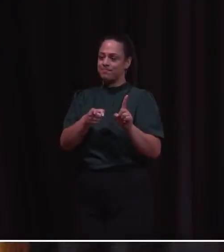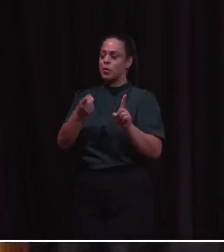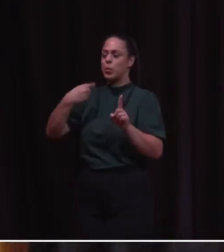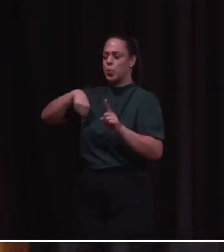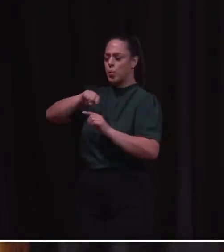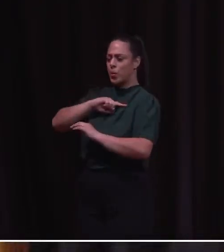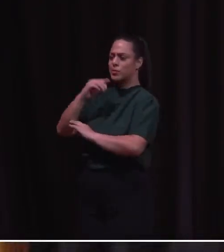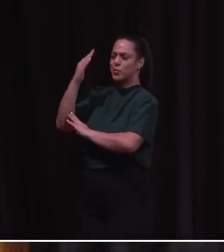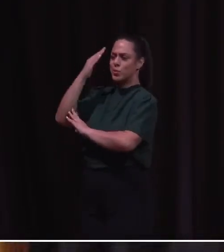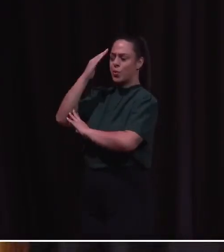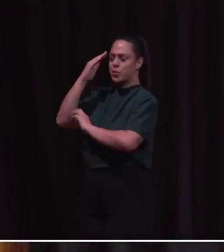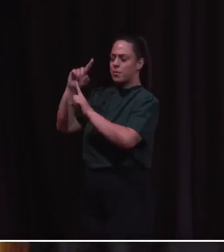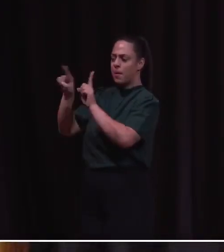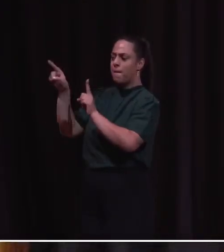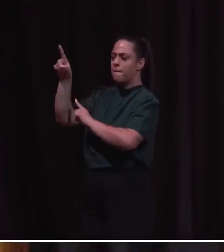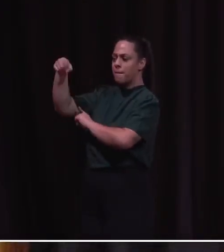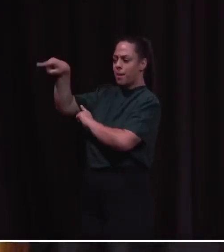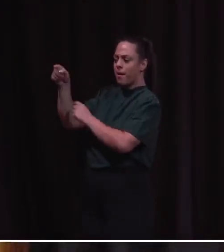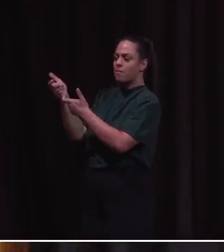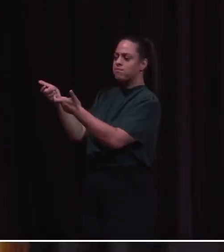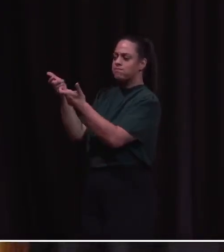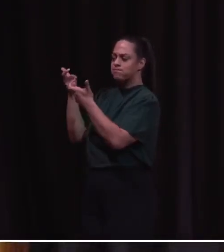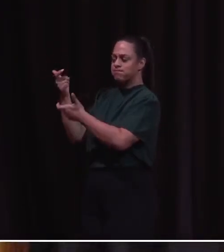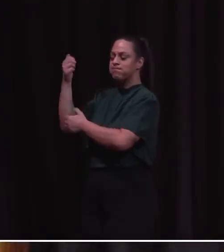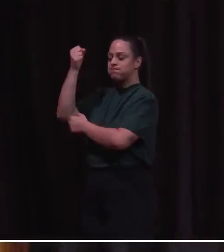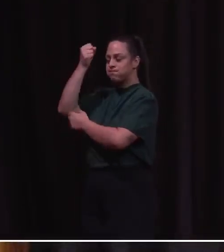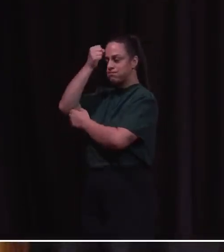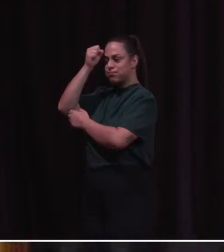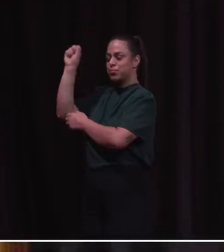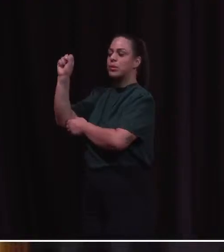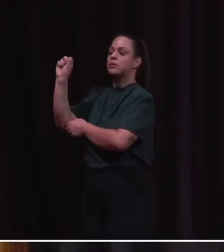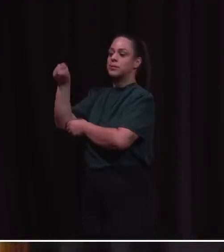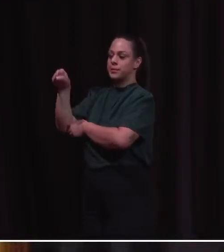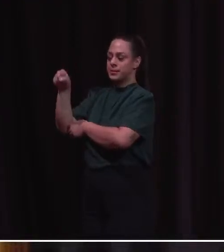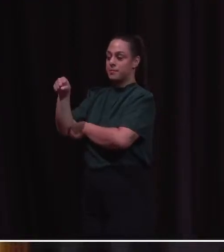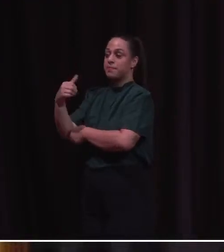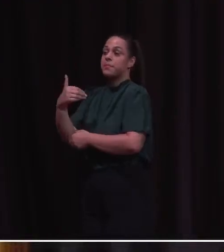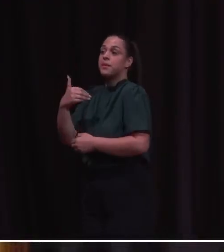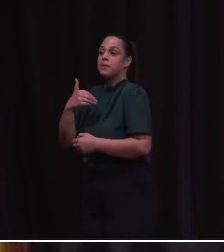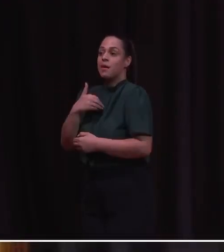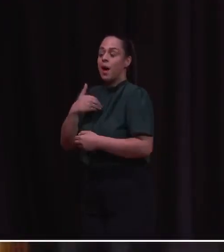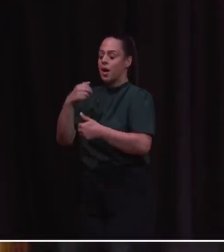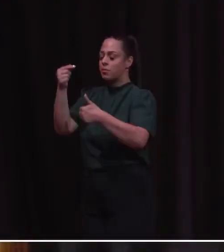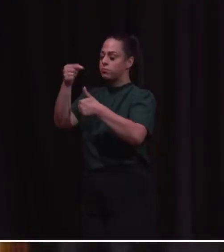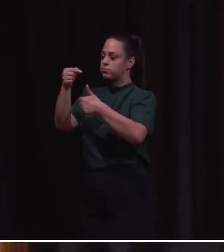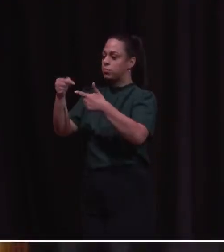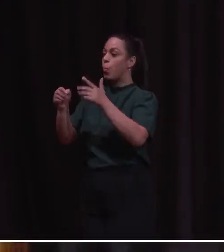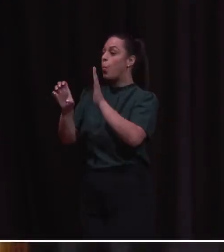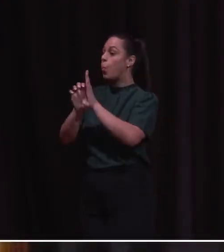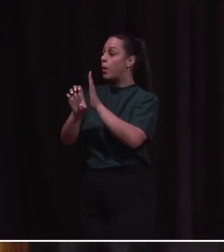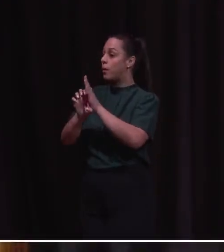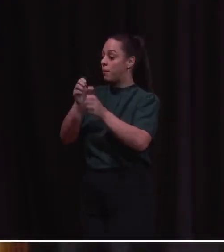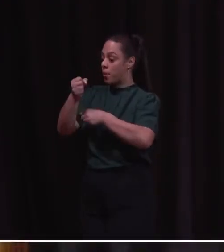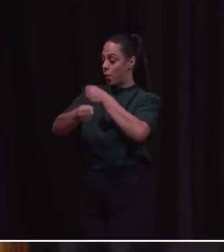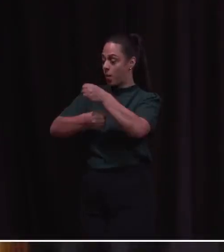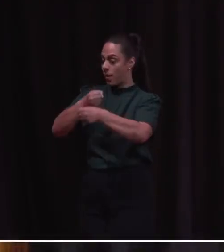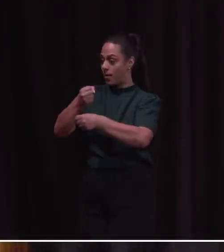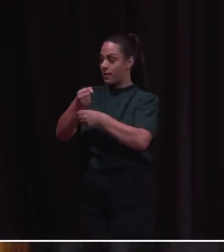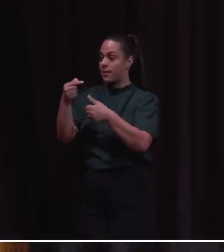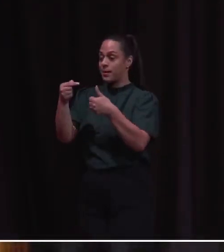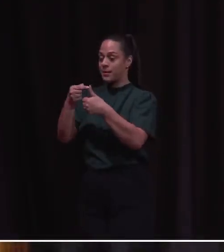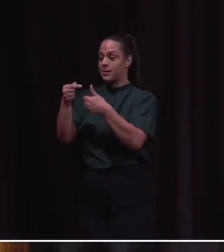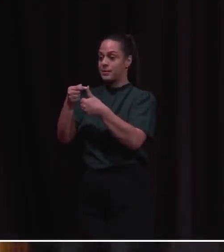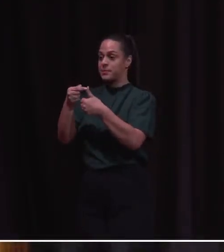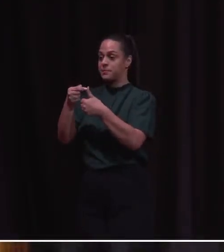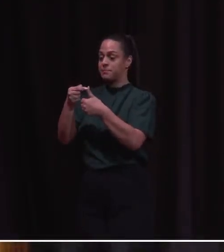pero rica en sabiduría. Pienso que estos factores, por ejemplo la edad, son comunes